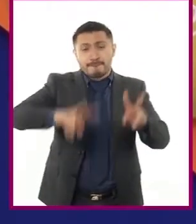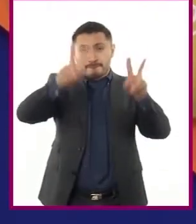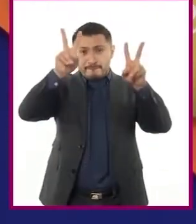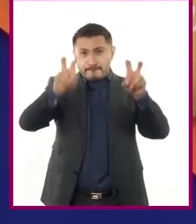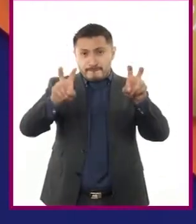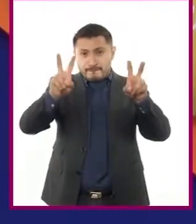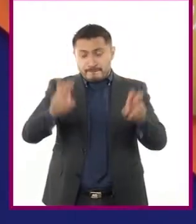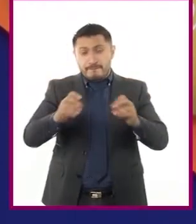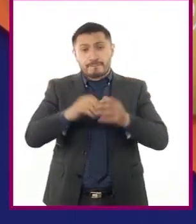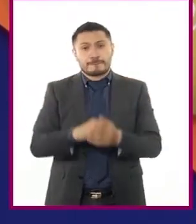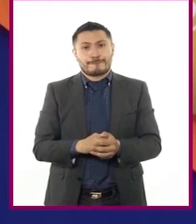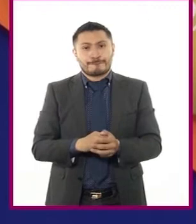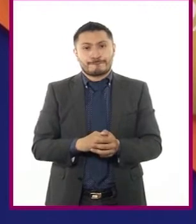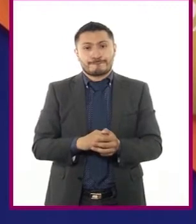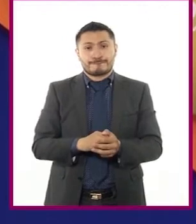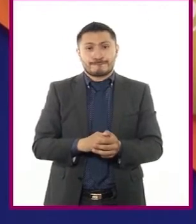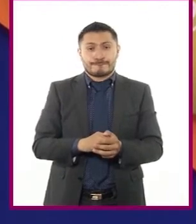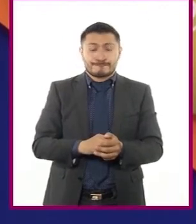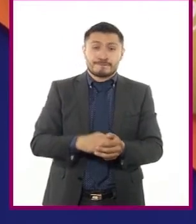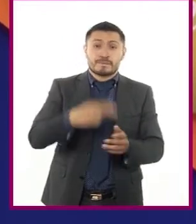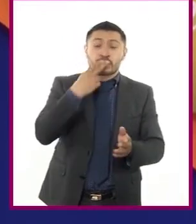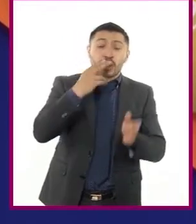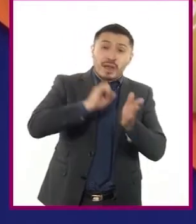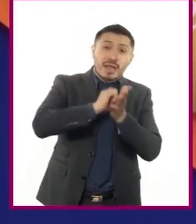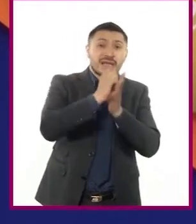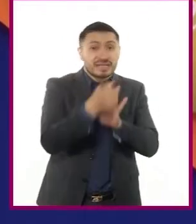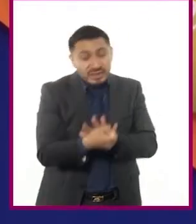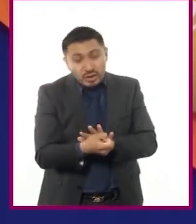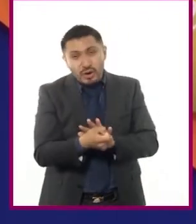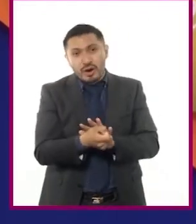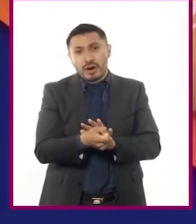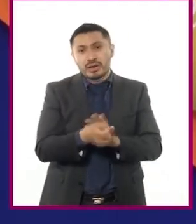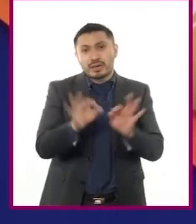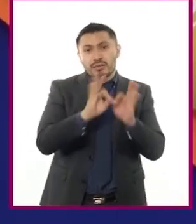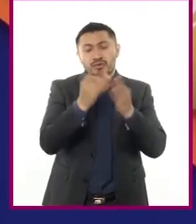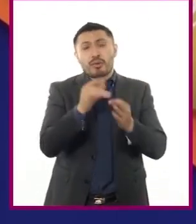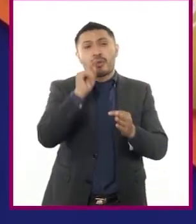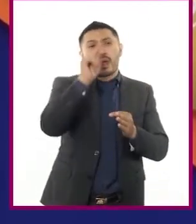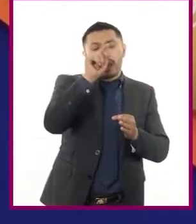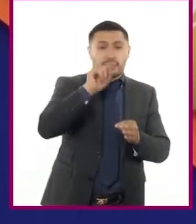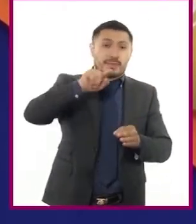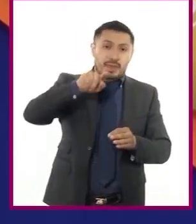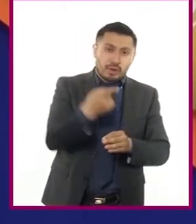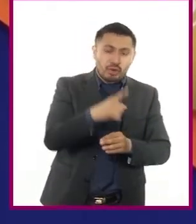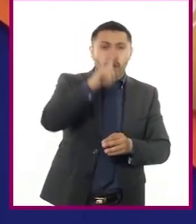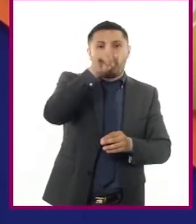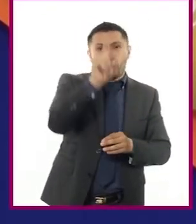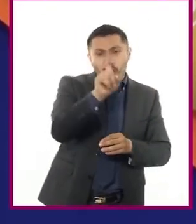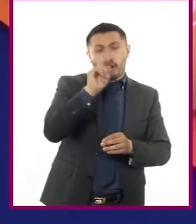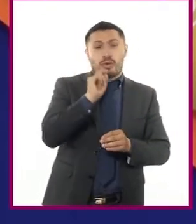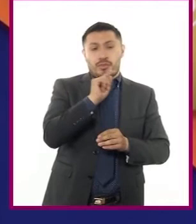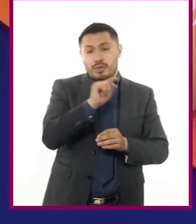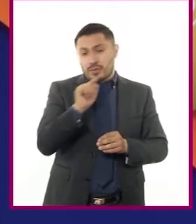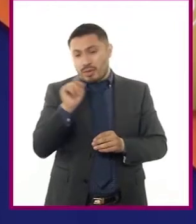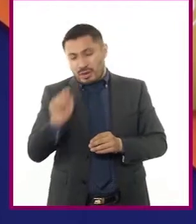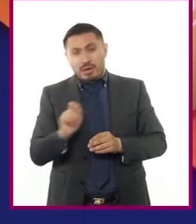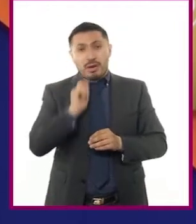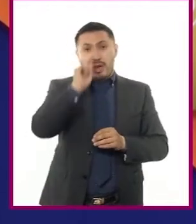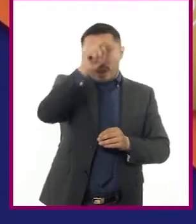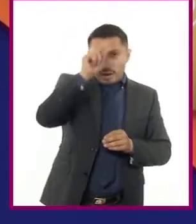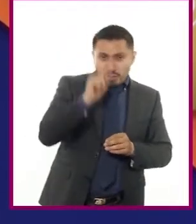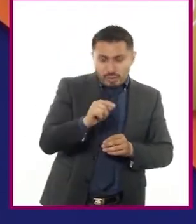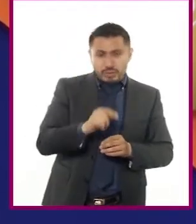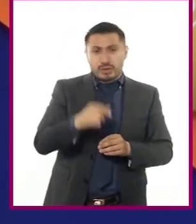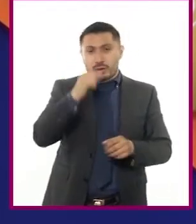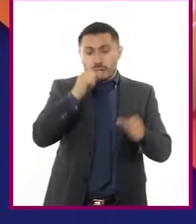tema a desarrollar, el empleo de sinónimos, los signos de puntuación, la acentuación de las palabras, así como el uso